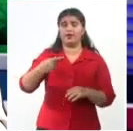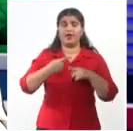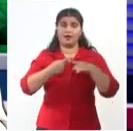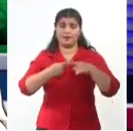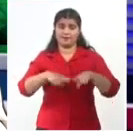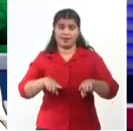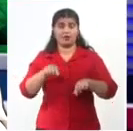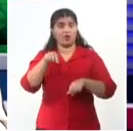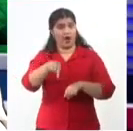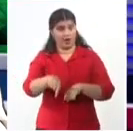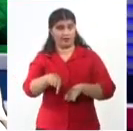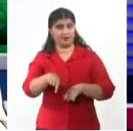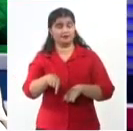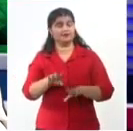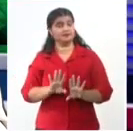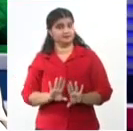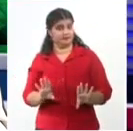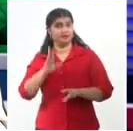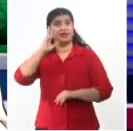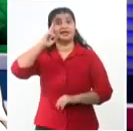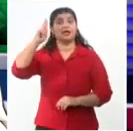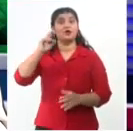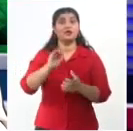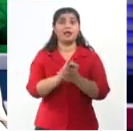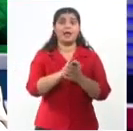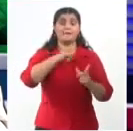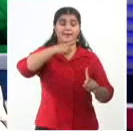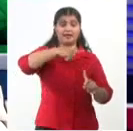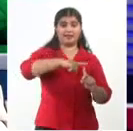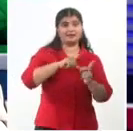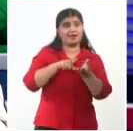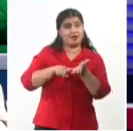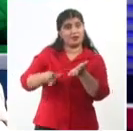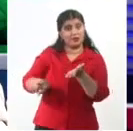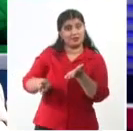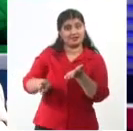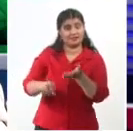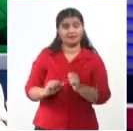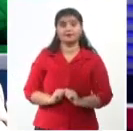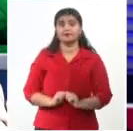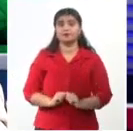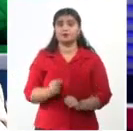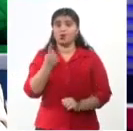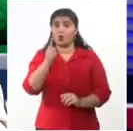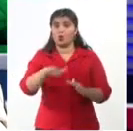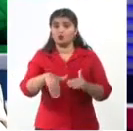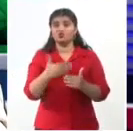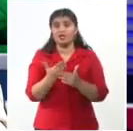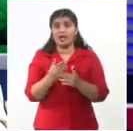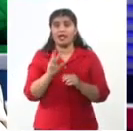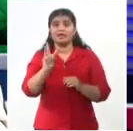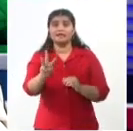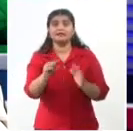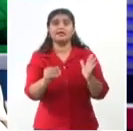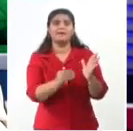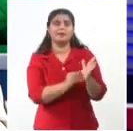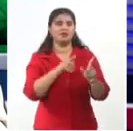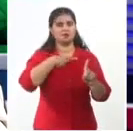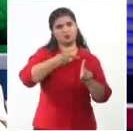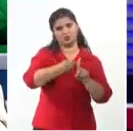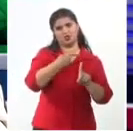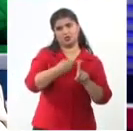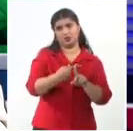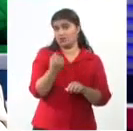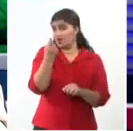realizaron. Recordar que Matanzas tuvo un día 3.500 casos de COVID-19, un solo